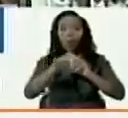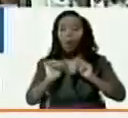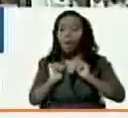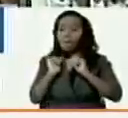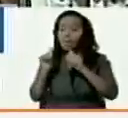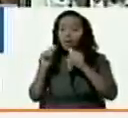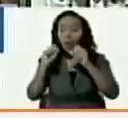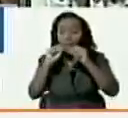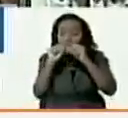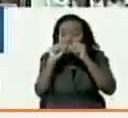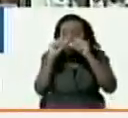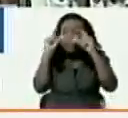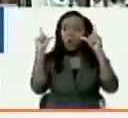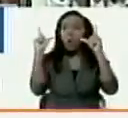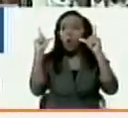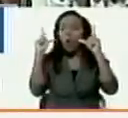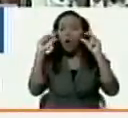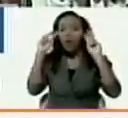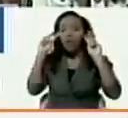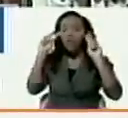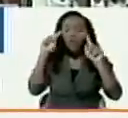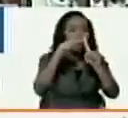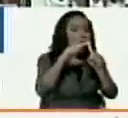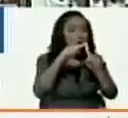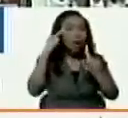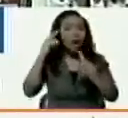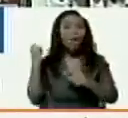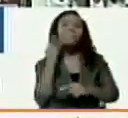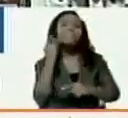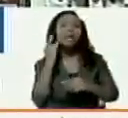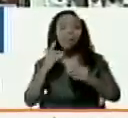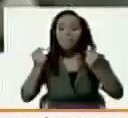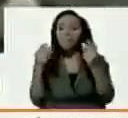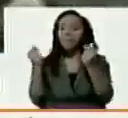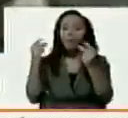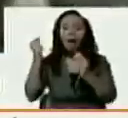Todos enfocaron las baterías hacia el Foro de Sao Paulo. Eso es culpa del Foro de Sao Paulo.